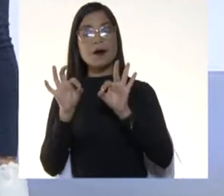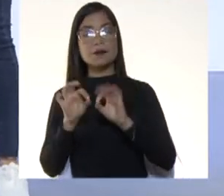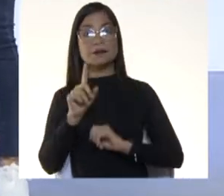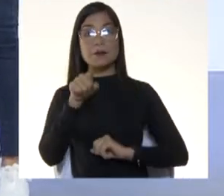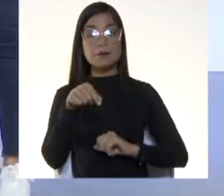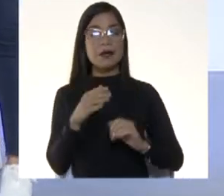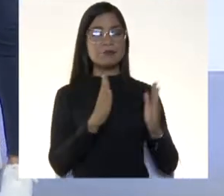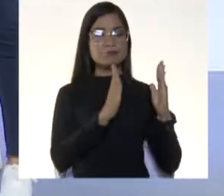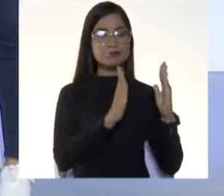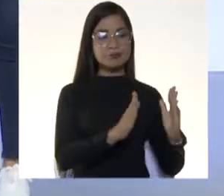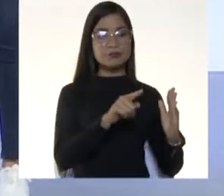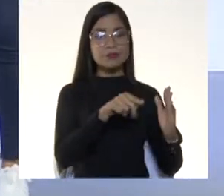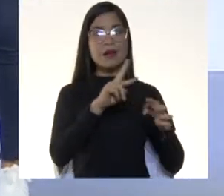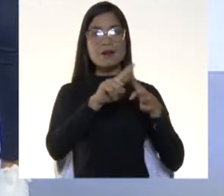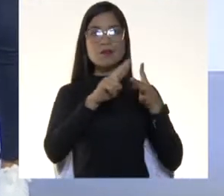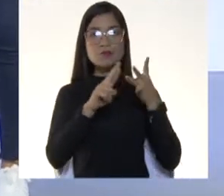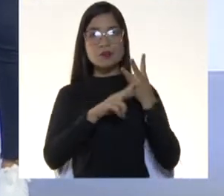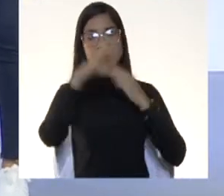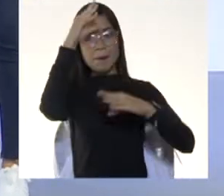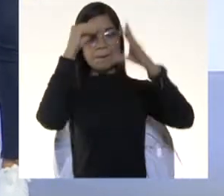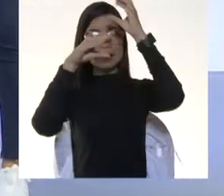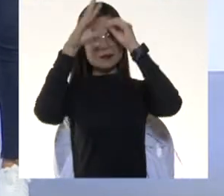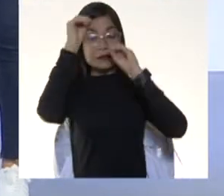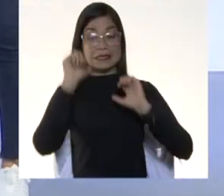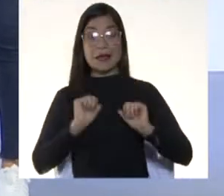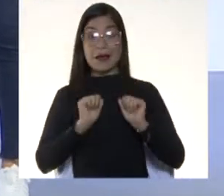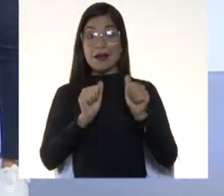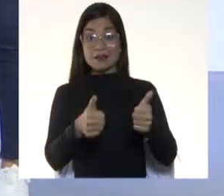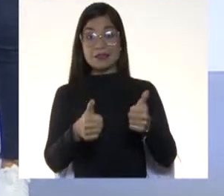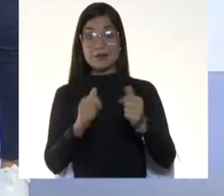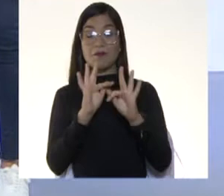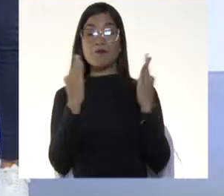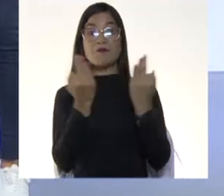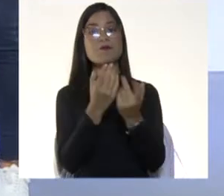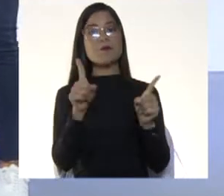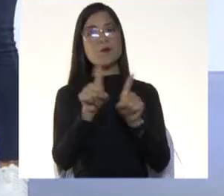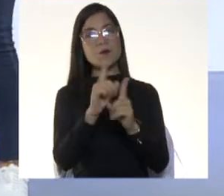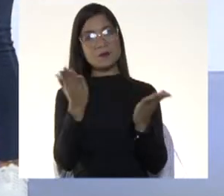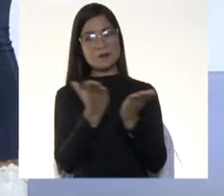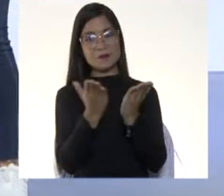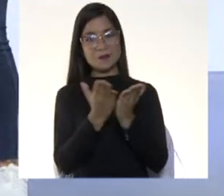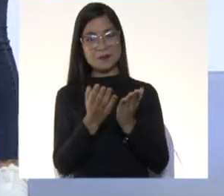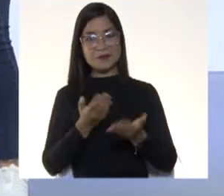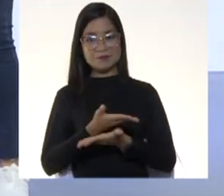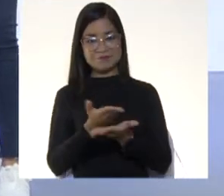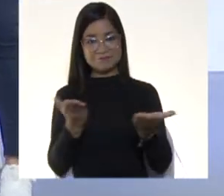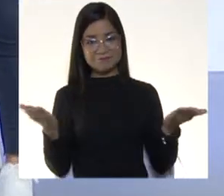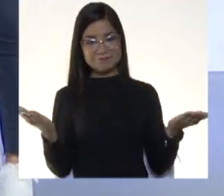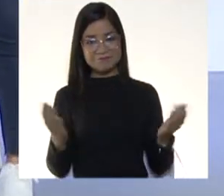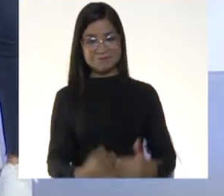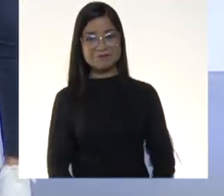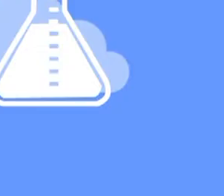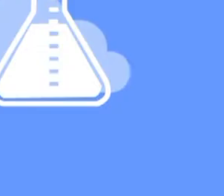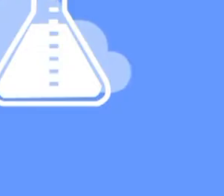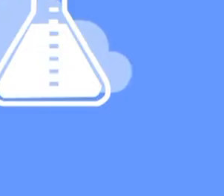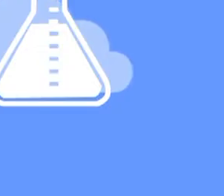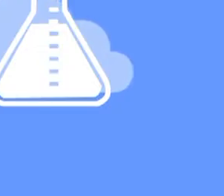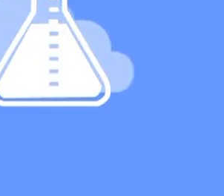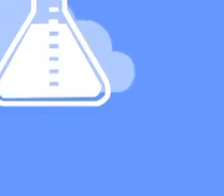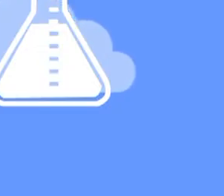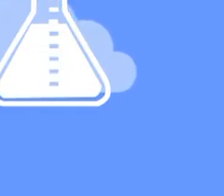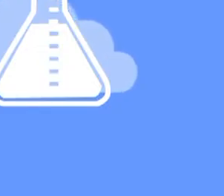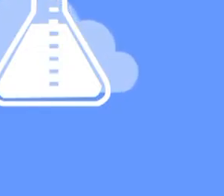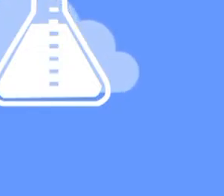de recursos para el aprendizaje. De esta manera iniciamos su programa Cada Familia Una Escuela.